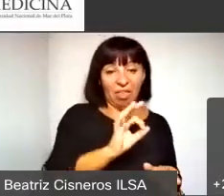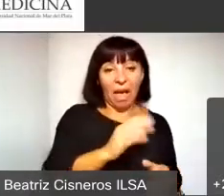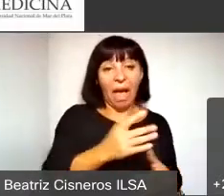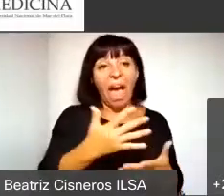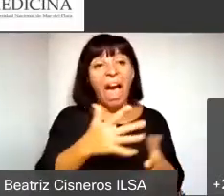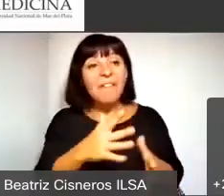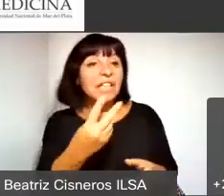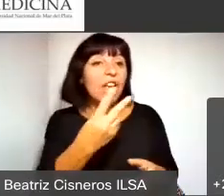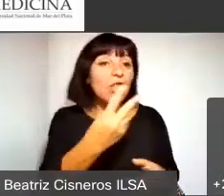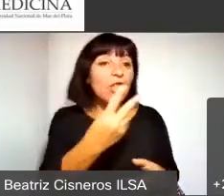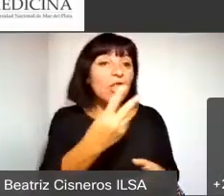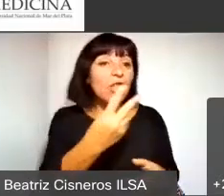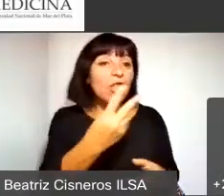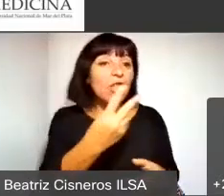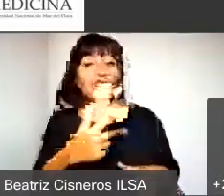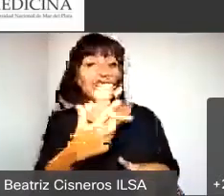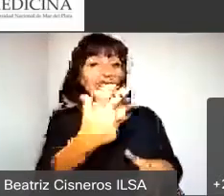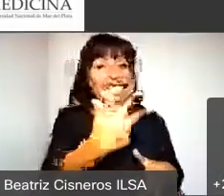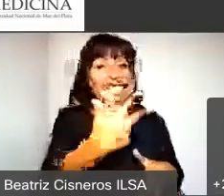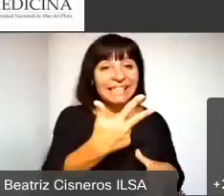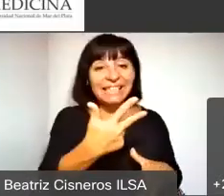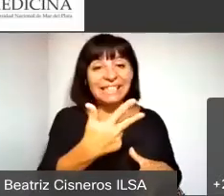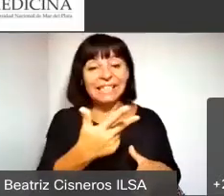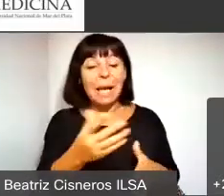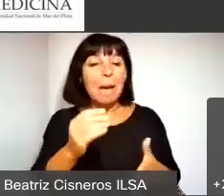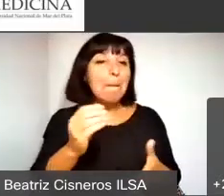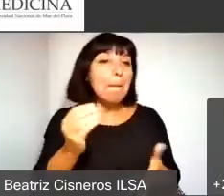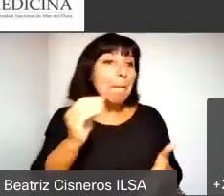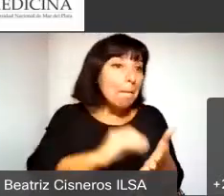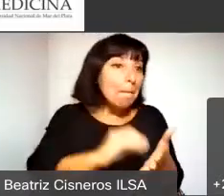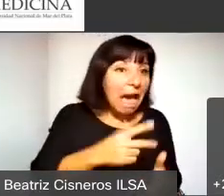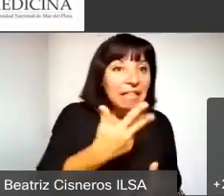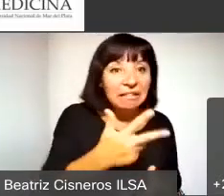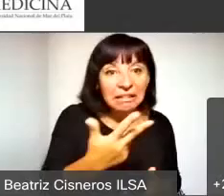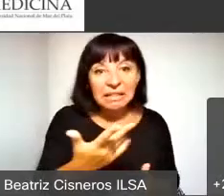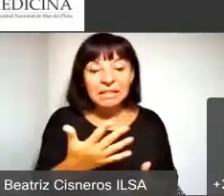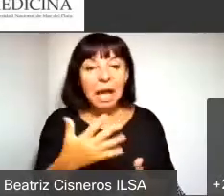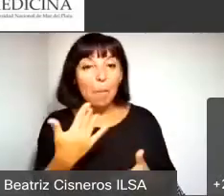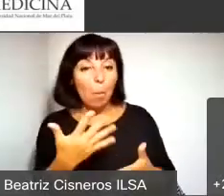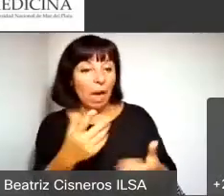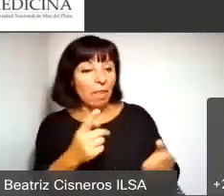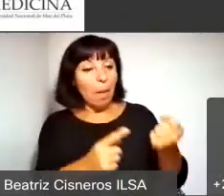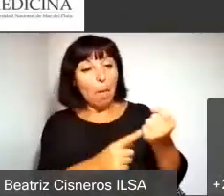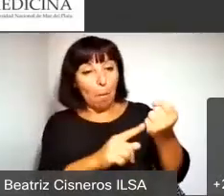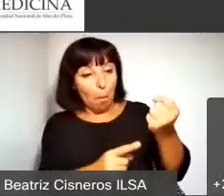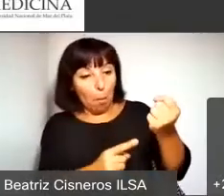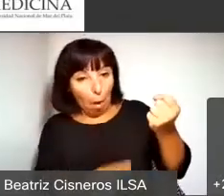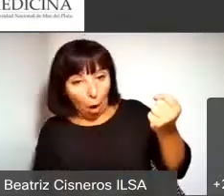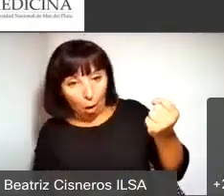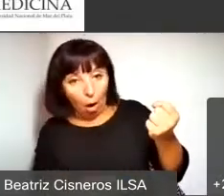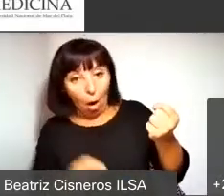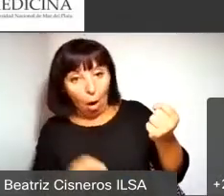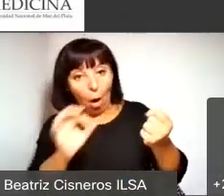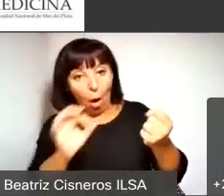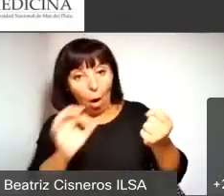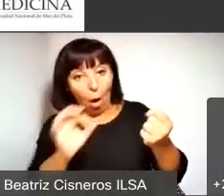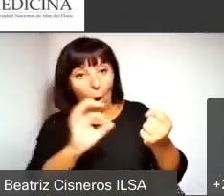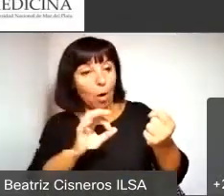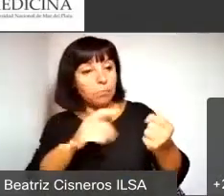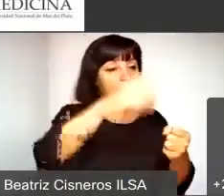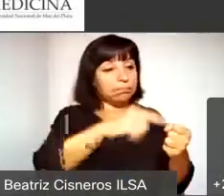2, 3, más de 3, y puede ser que estén distribuidos en un polo, en 2 polos, o de